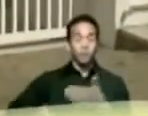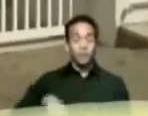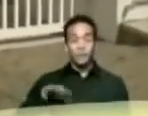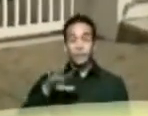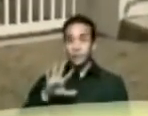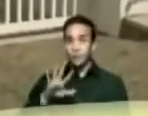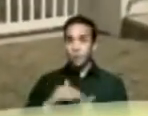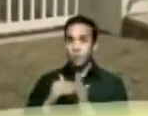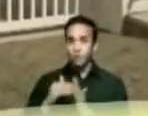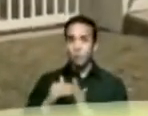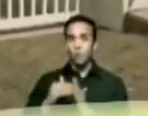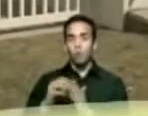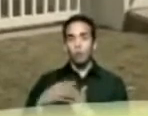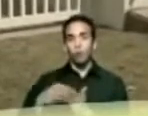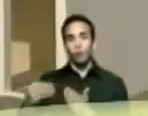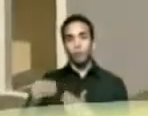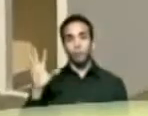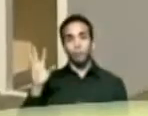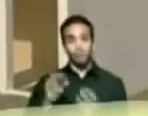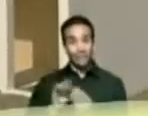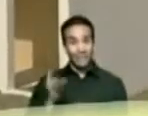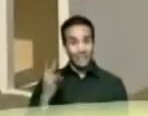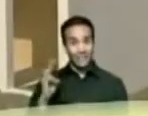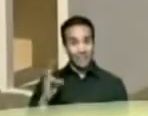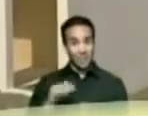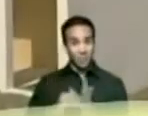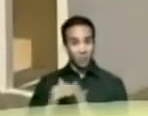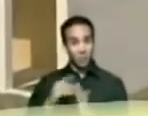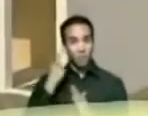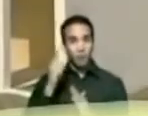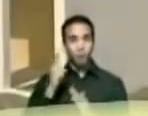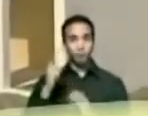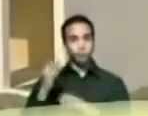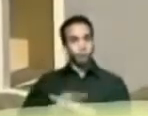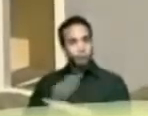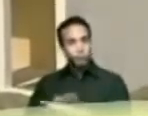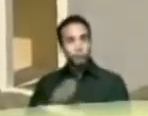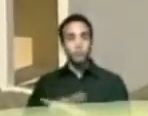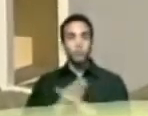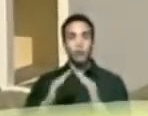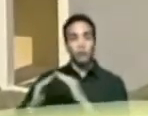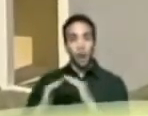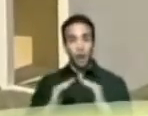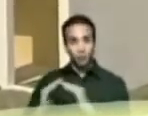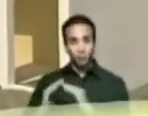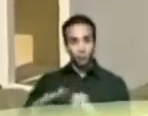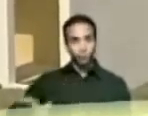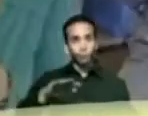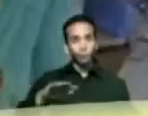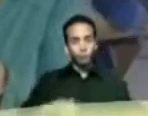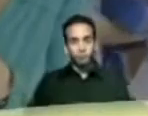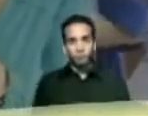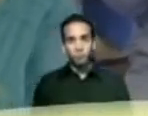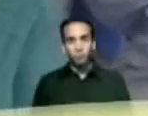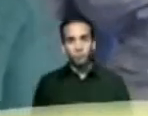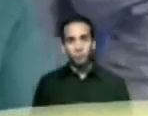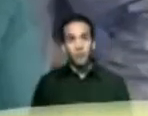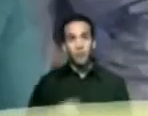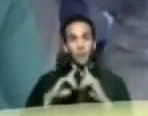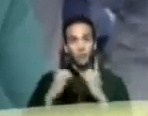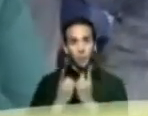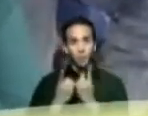$5 millones, totalizando la obra en $17 millones para poder culminar las residencias de esta comunidad especial. El Departamento de la